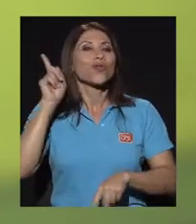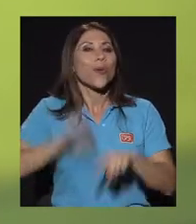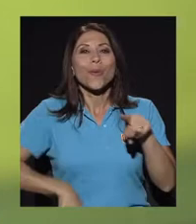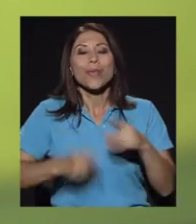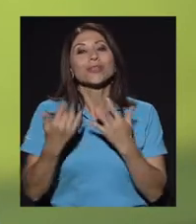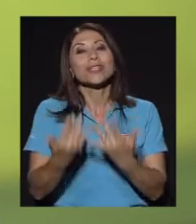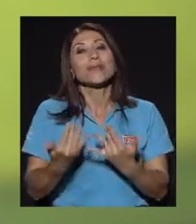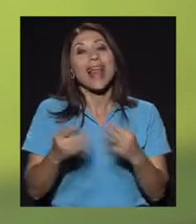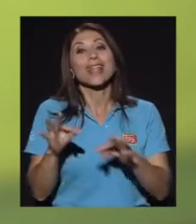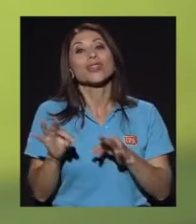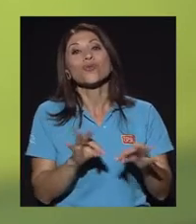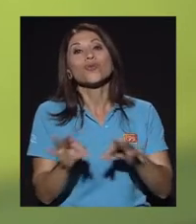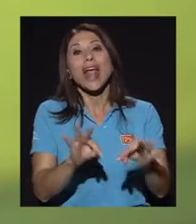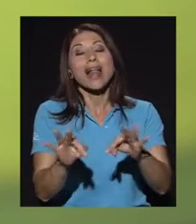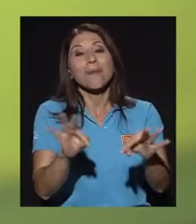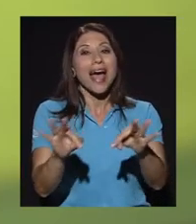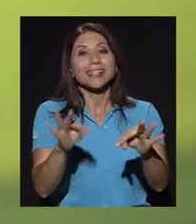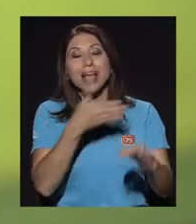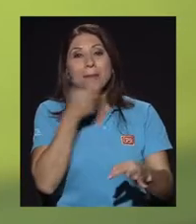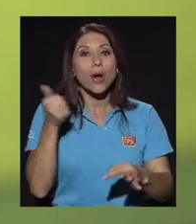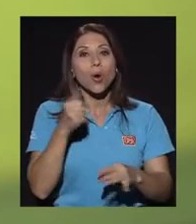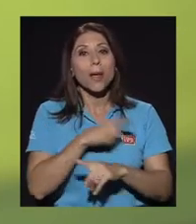que Turrialba sea mejor, excepto yo.